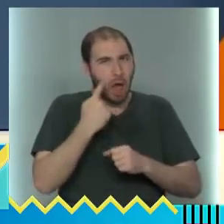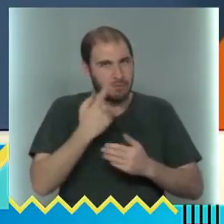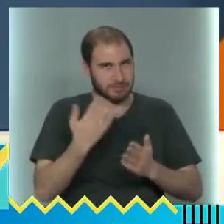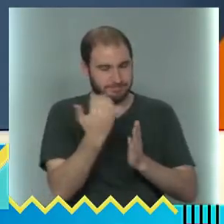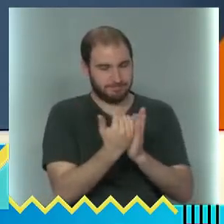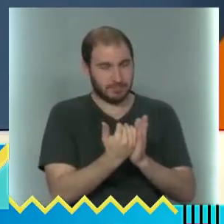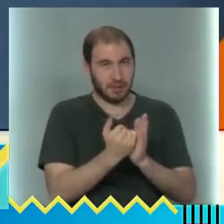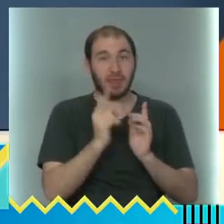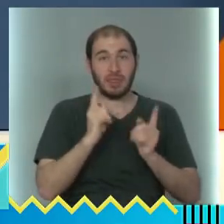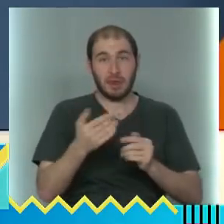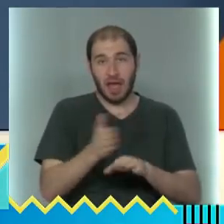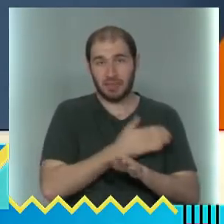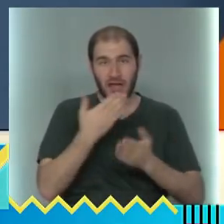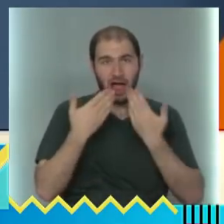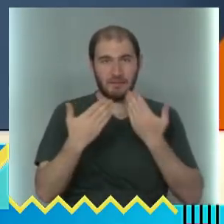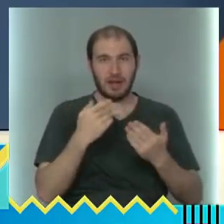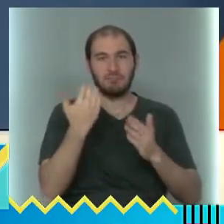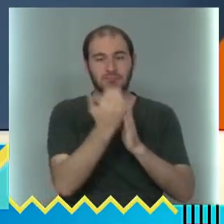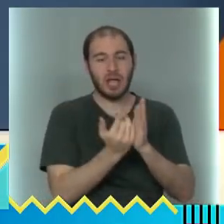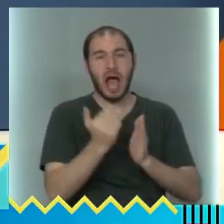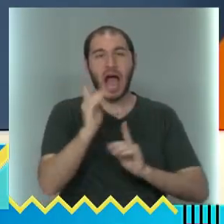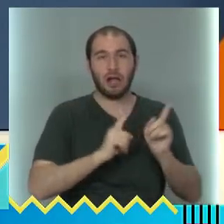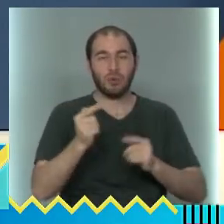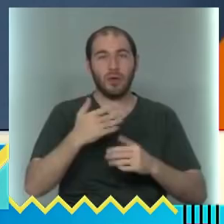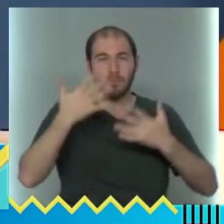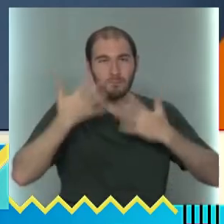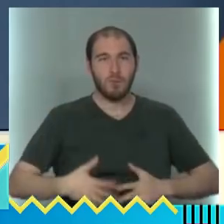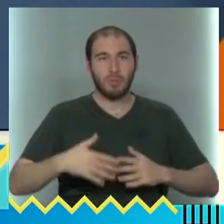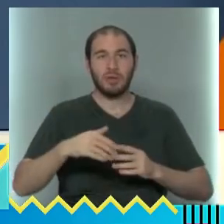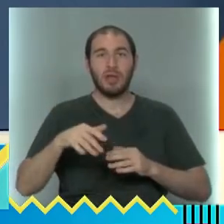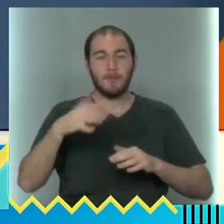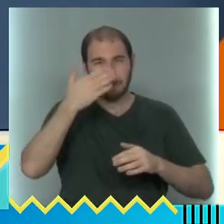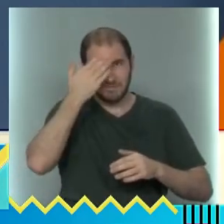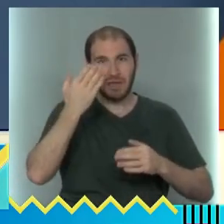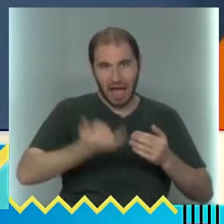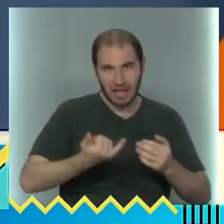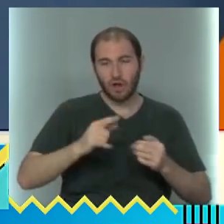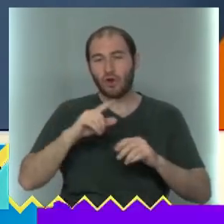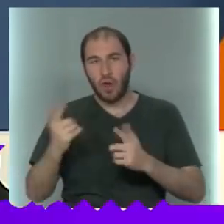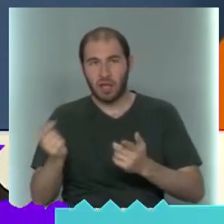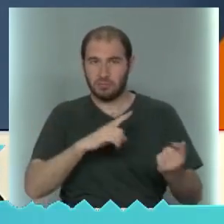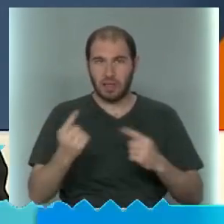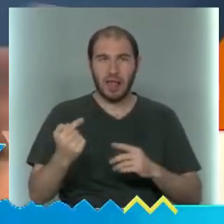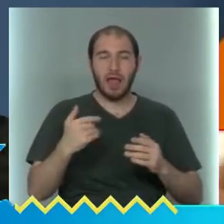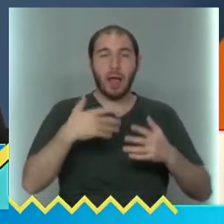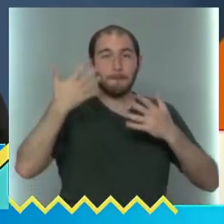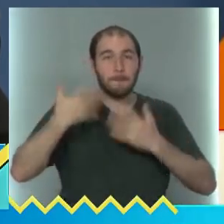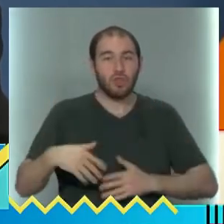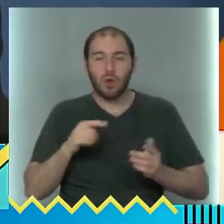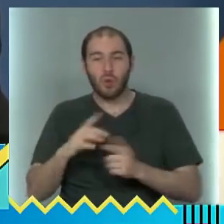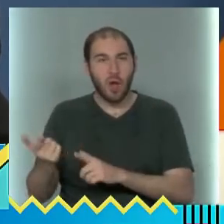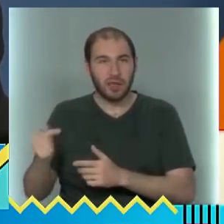eso. Y como hablábamos más temprano, hay síntomas motores de la enfermedad y síntomas no motores. Y muchas veces los síntomas no